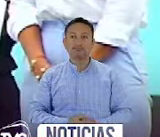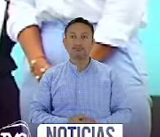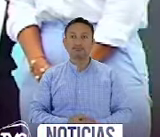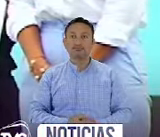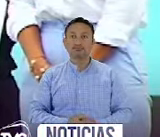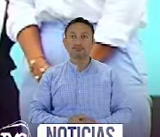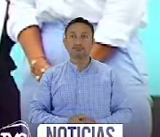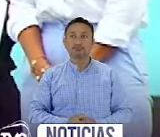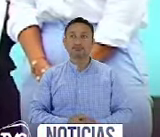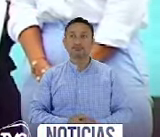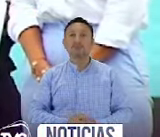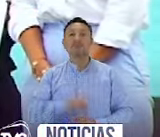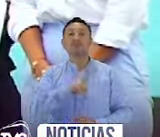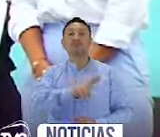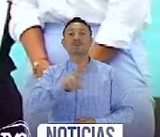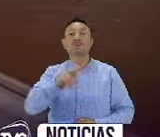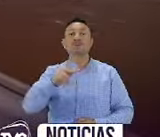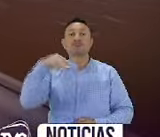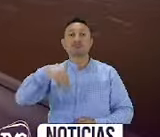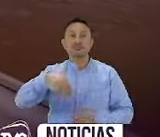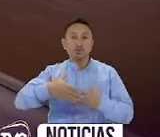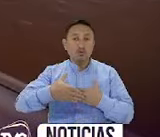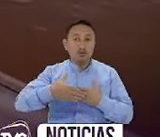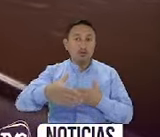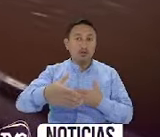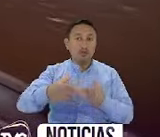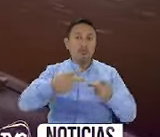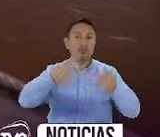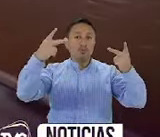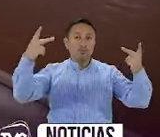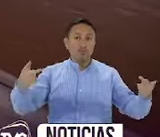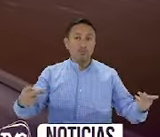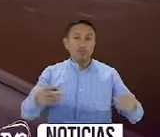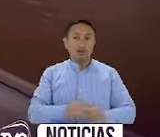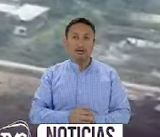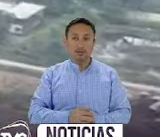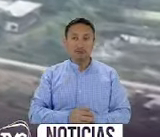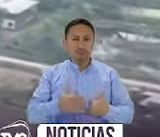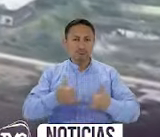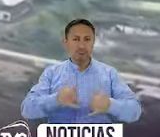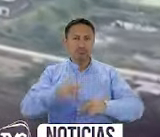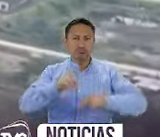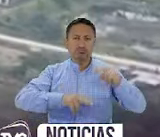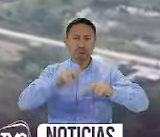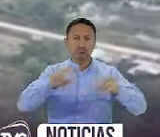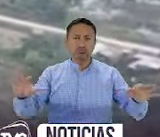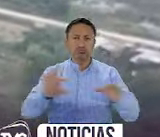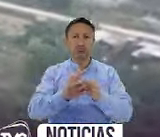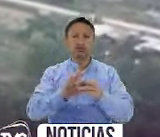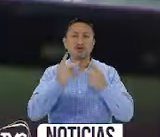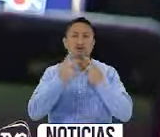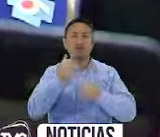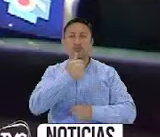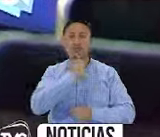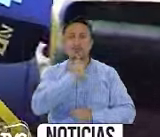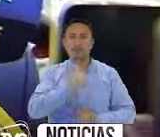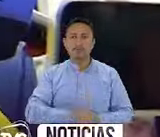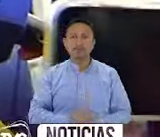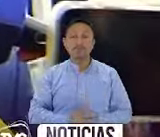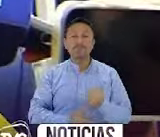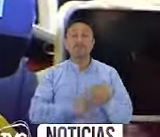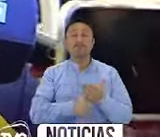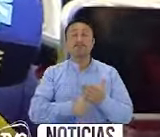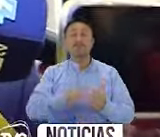22 kilómetros más de vías y el puente principal, sigue su curso a través de una alianza público-privada, según el ministro Roberto